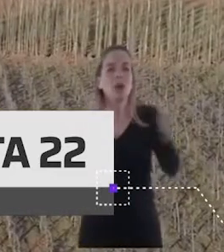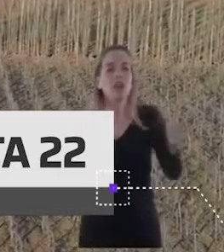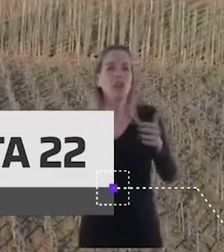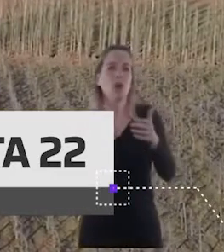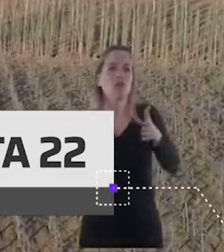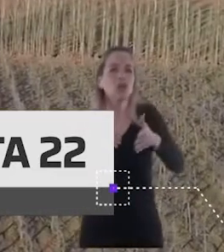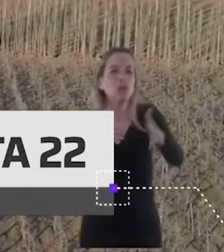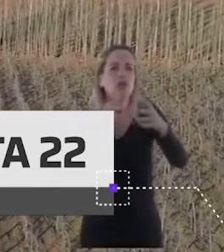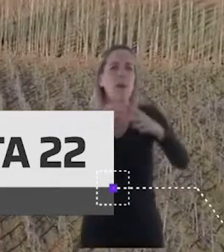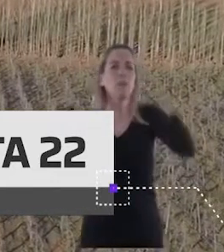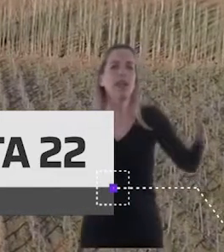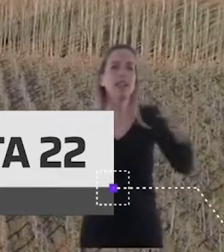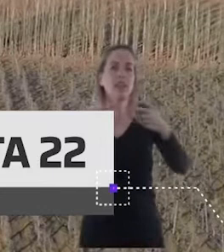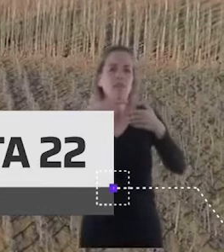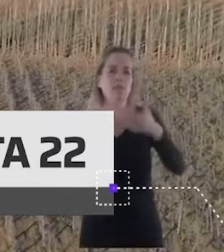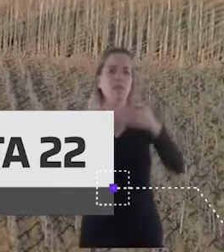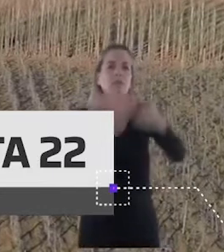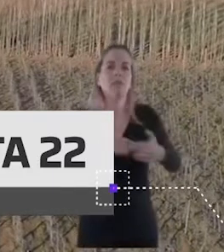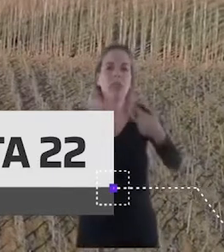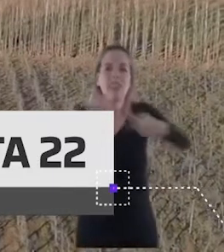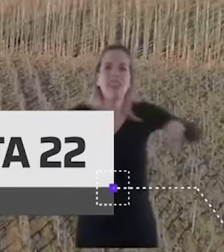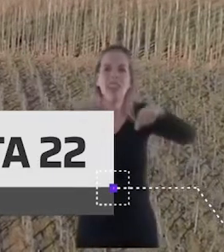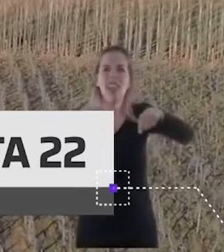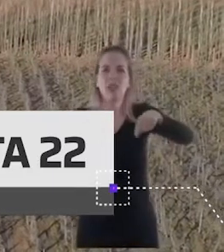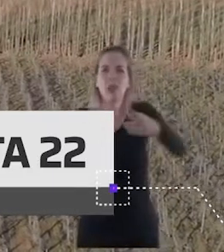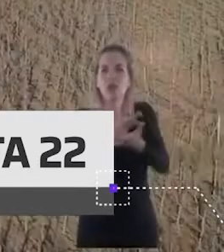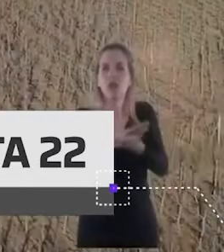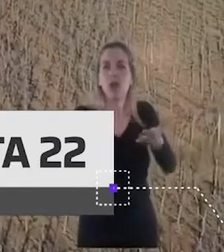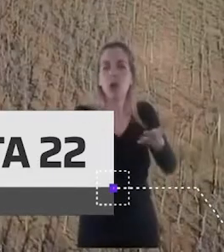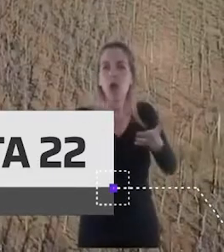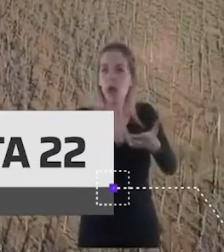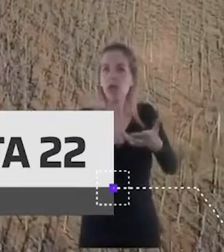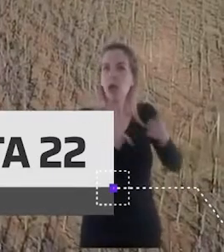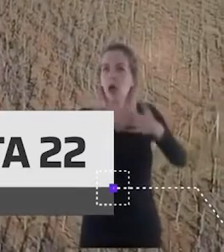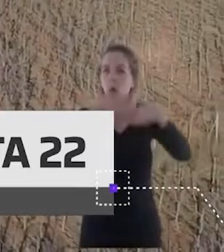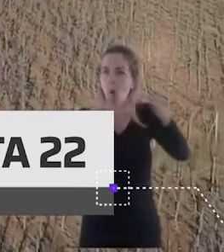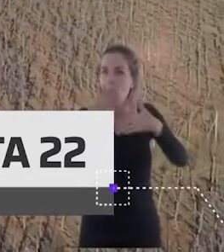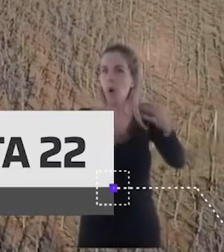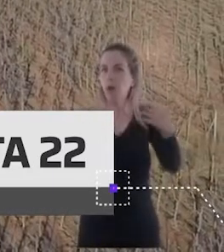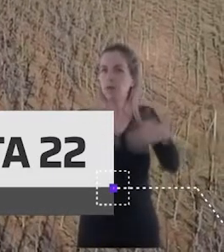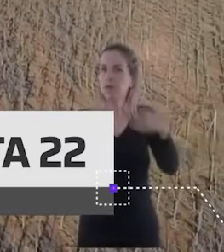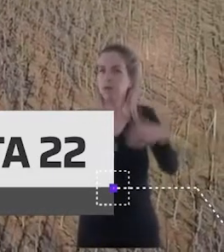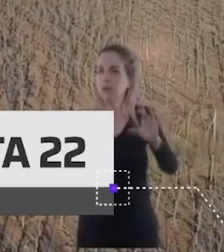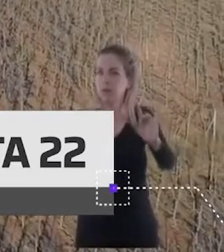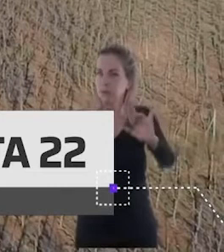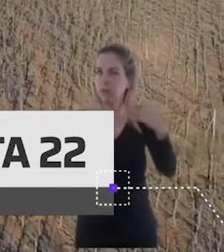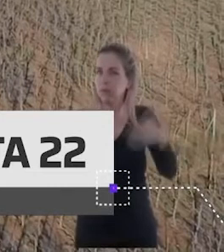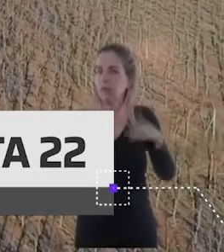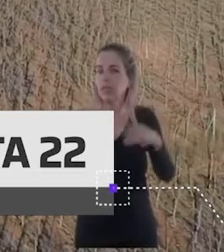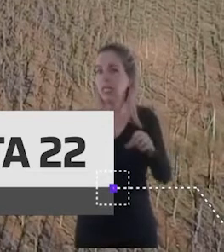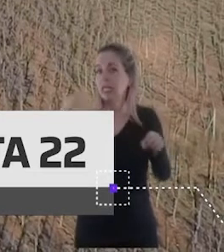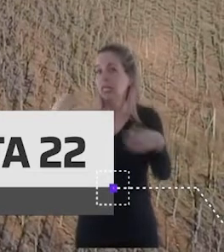puedan ubicar gráficamente esa mano será habilitada pero hoy palmieri en diálogo con el presidente y cuando dejó